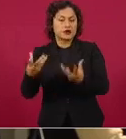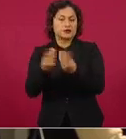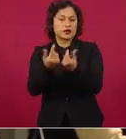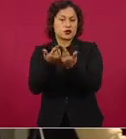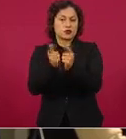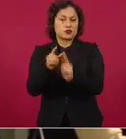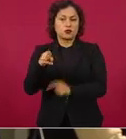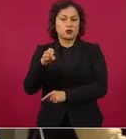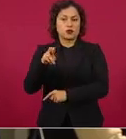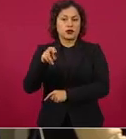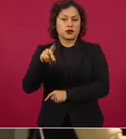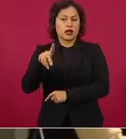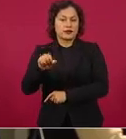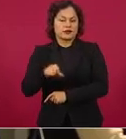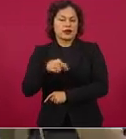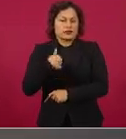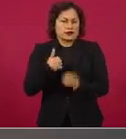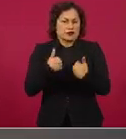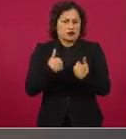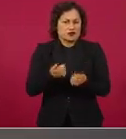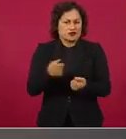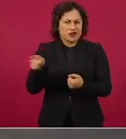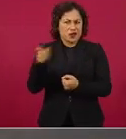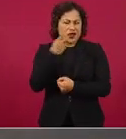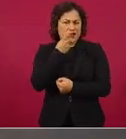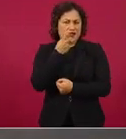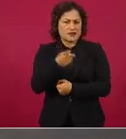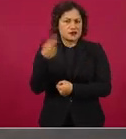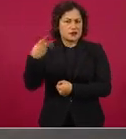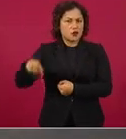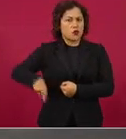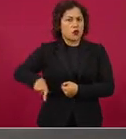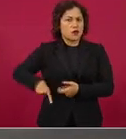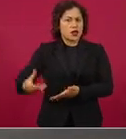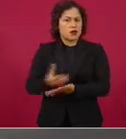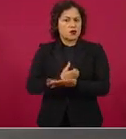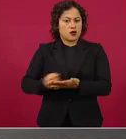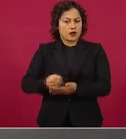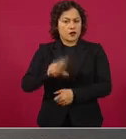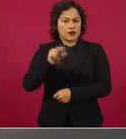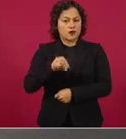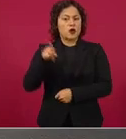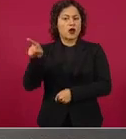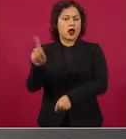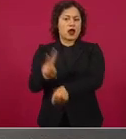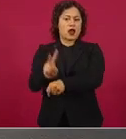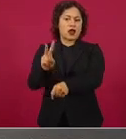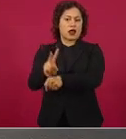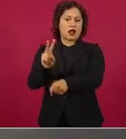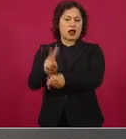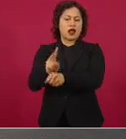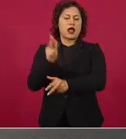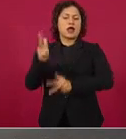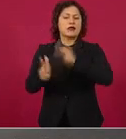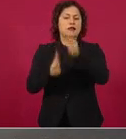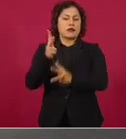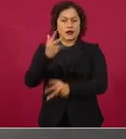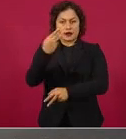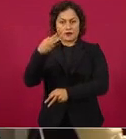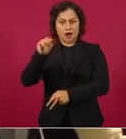tiene percepciones en el gobierno, es nada más, es supervisor del Tren Maya, pero honorario, ¿no? Hasta donde se había